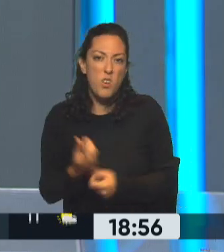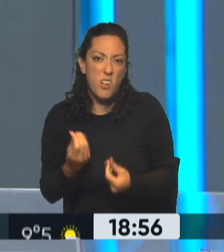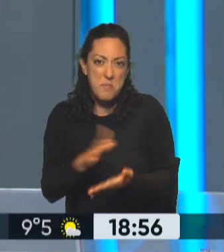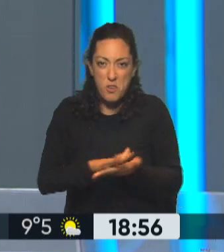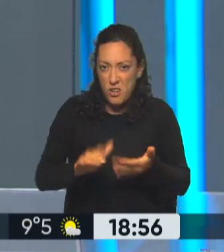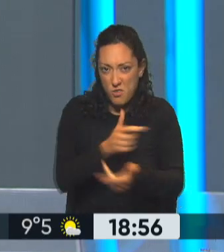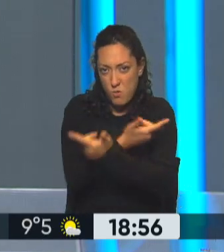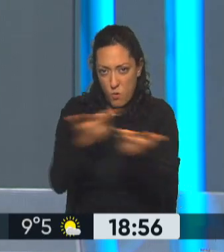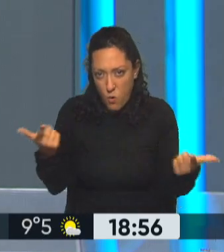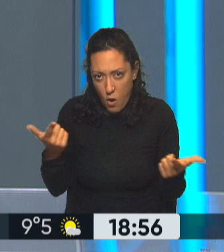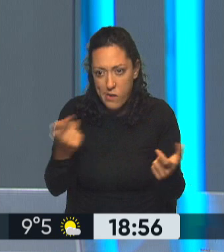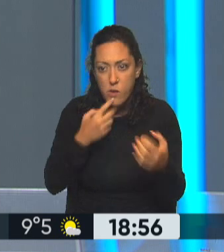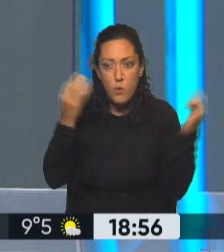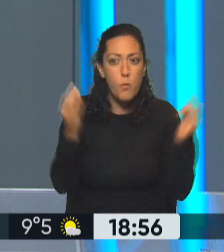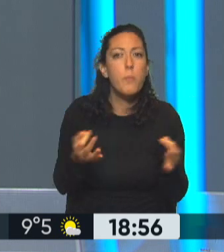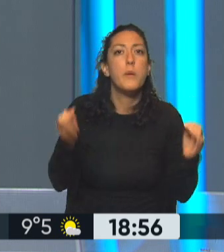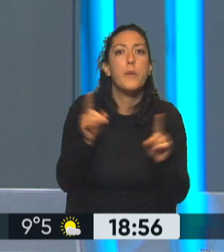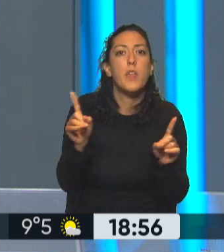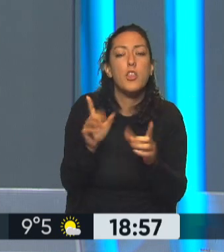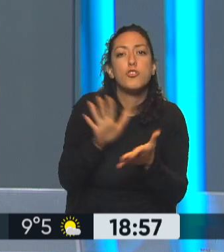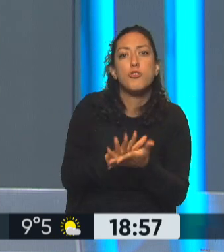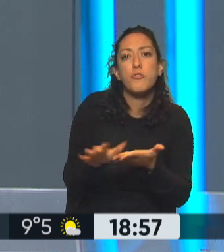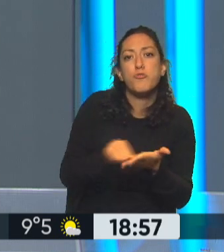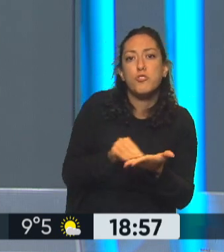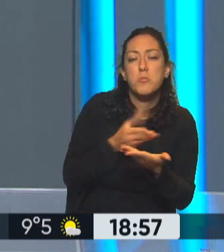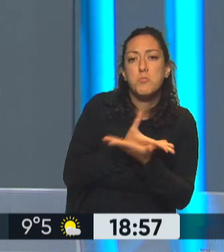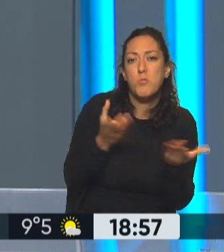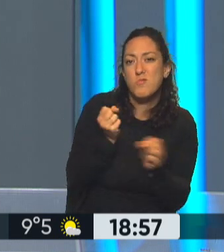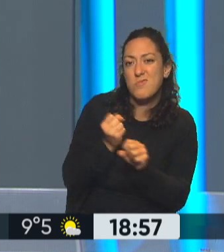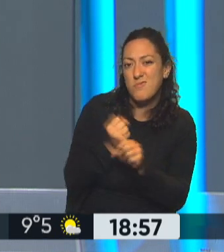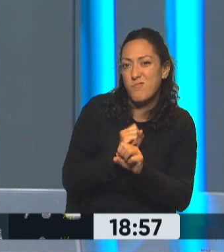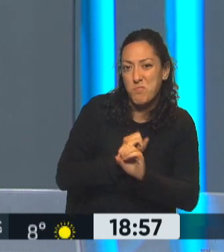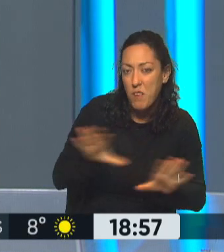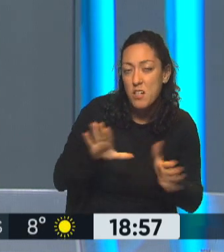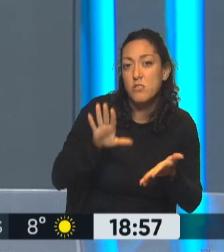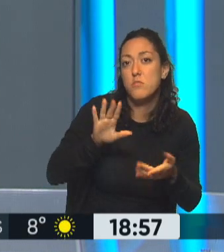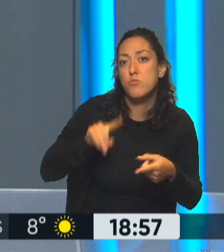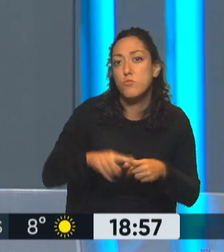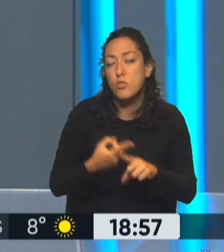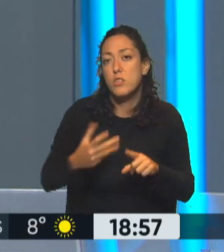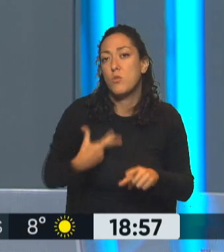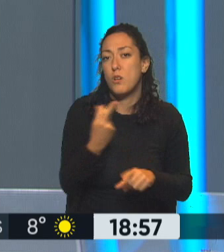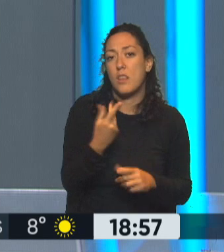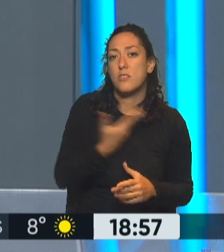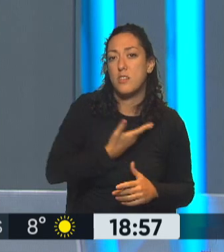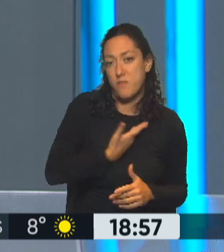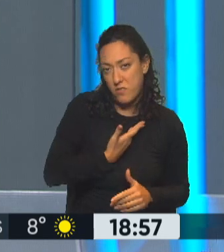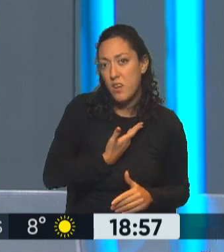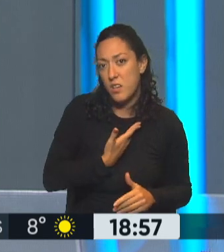desprolijidad o en todo caso un incumplimiento de los deberes de funcionario público por parte de las autoridades políticas de la provincia de Santa